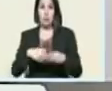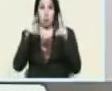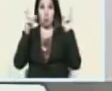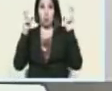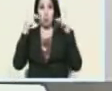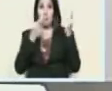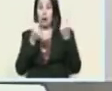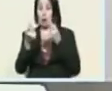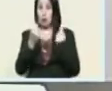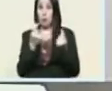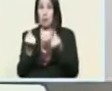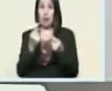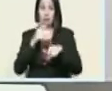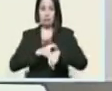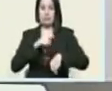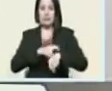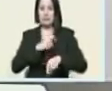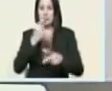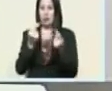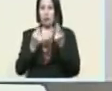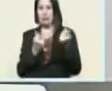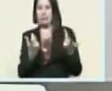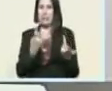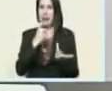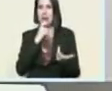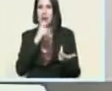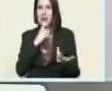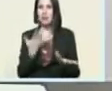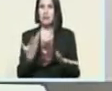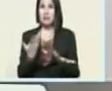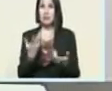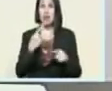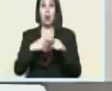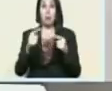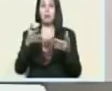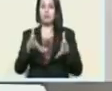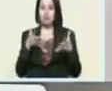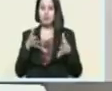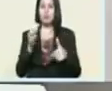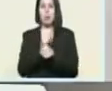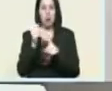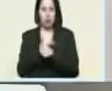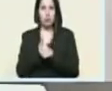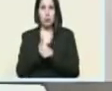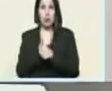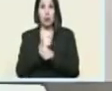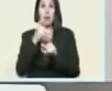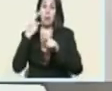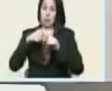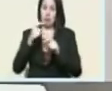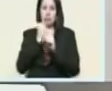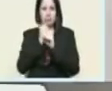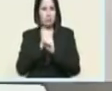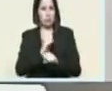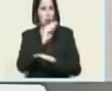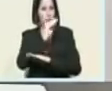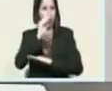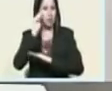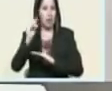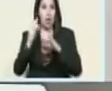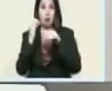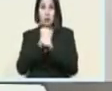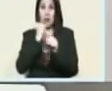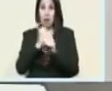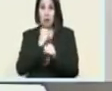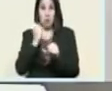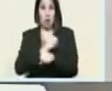nueva economía y los tiempos en economía a veces son complejos, son más lentos, pero lo vamos a lograr. Mientras lo logramos, protección del